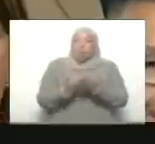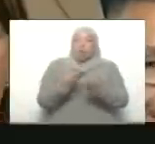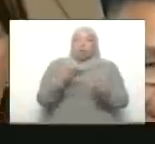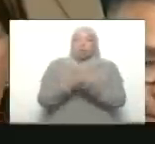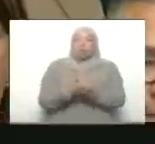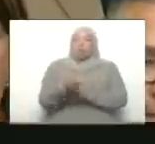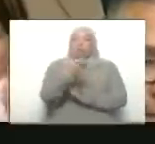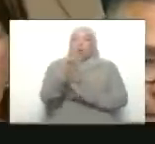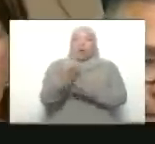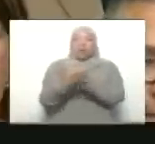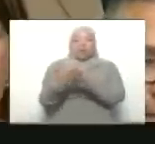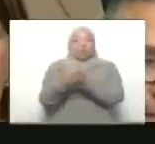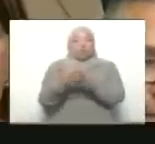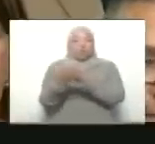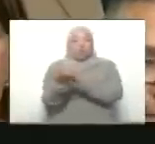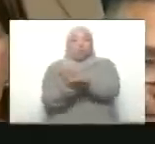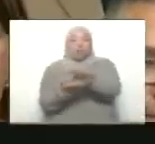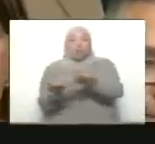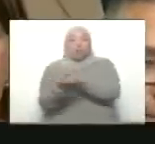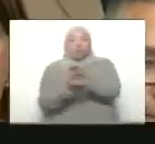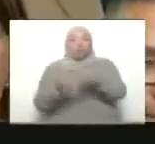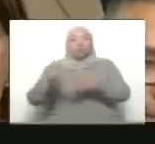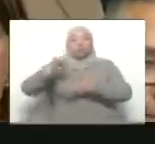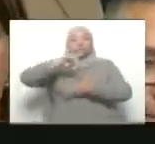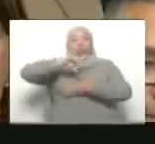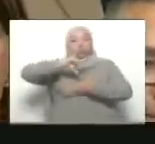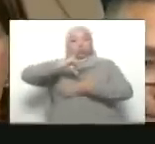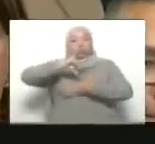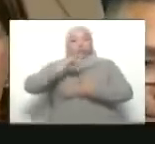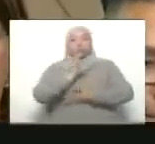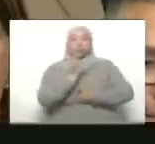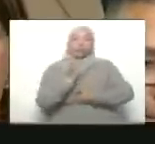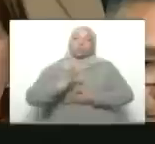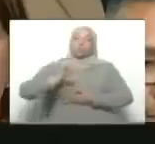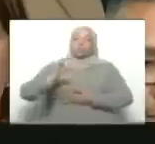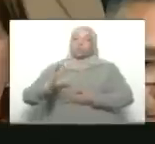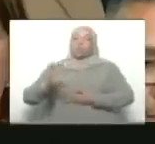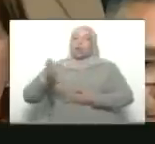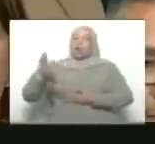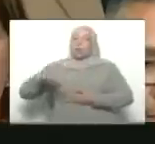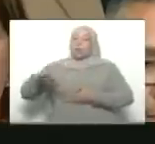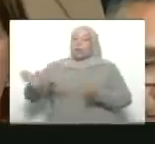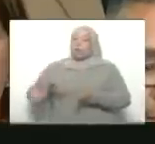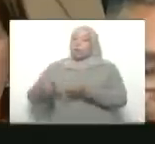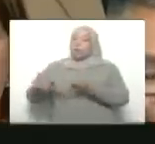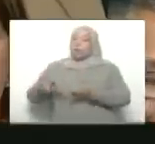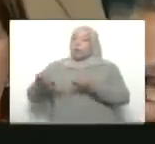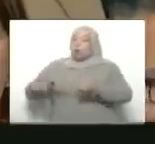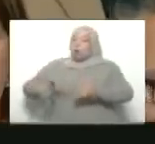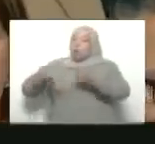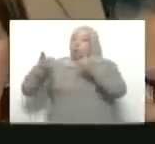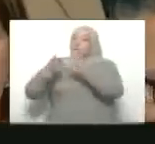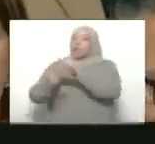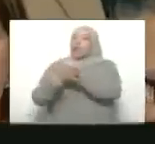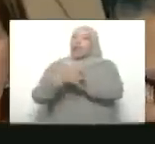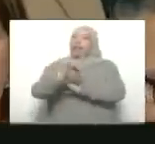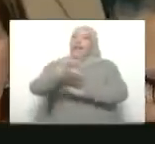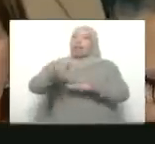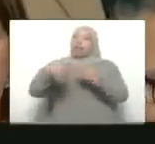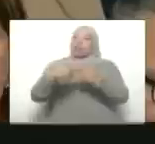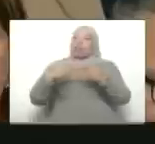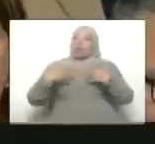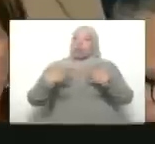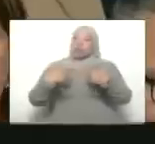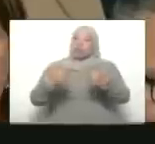a los problemas que están en nuestra región latinoamericana y caribeña promover las op unidades de desarrollo científicos y tecnológicos para la